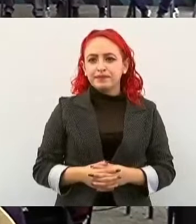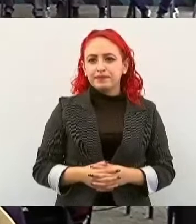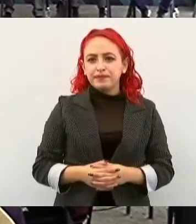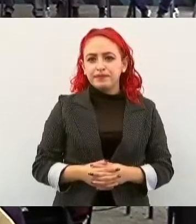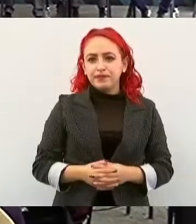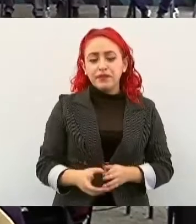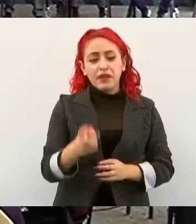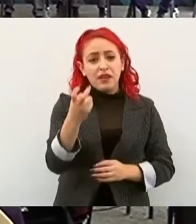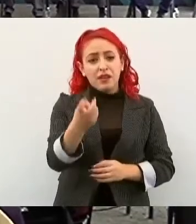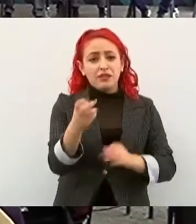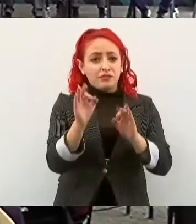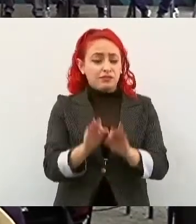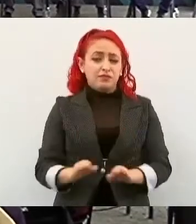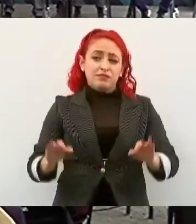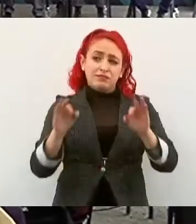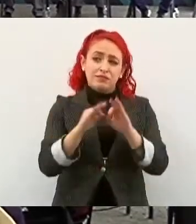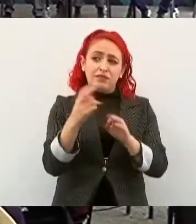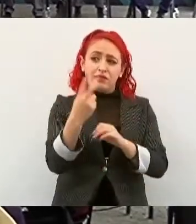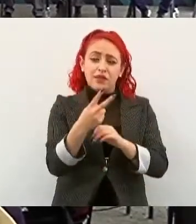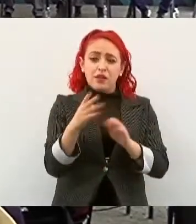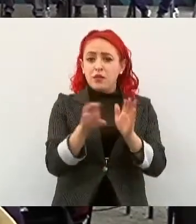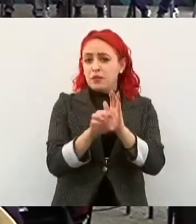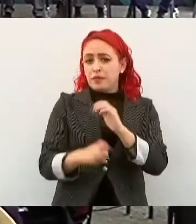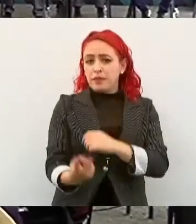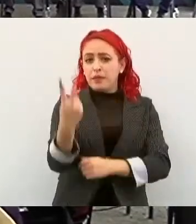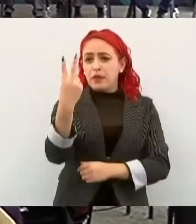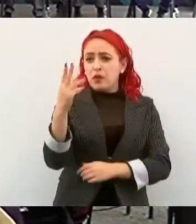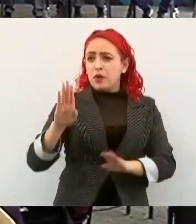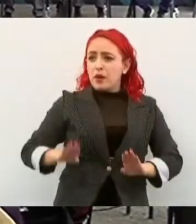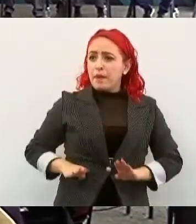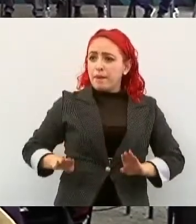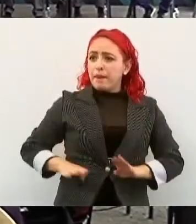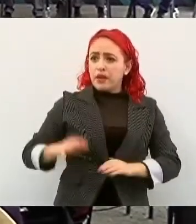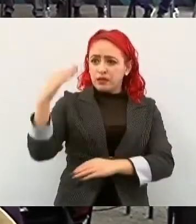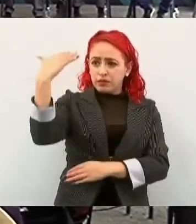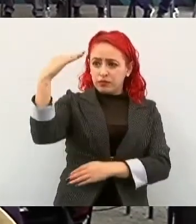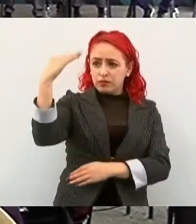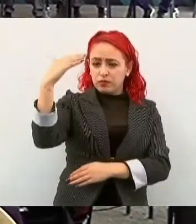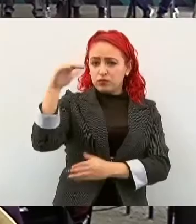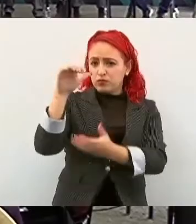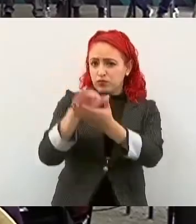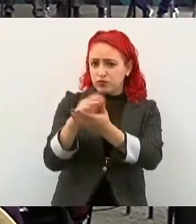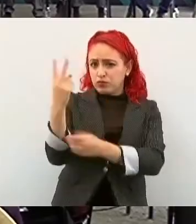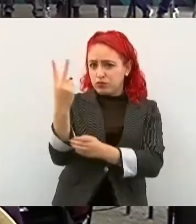Esto va a significar que ya una pareja de adultos mayores,